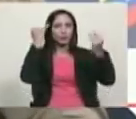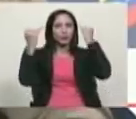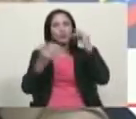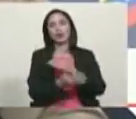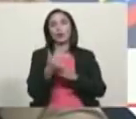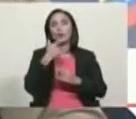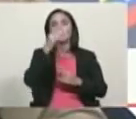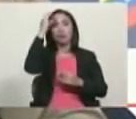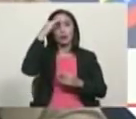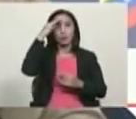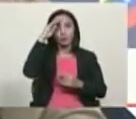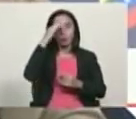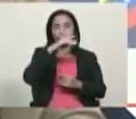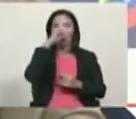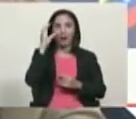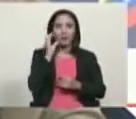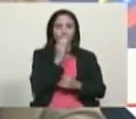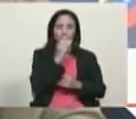decía Fidel.